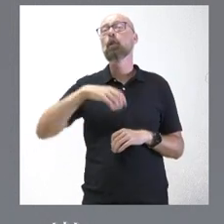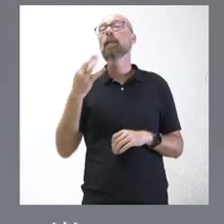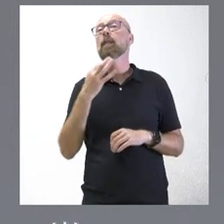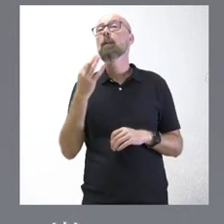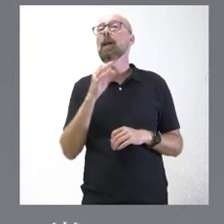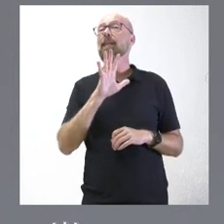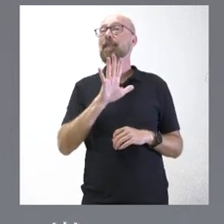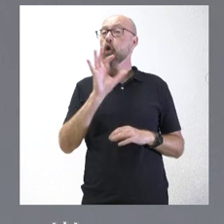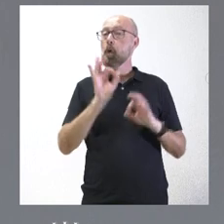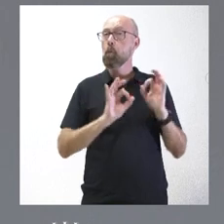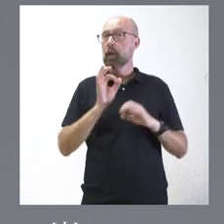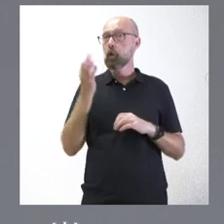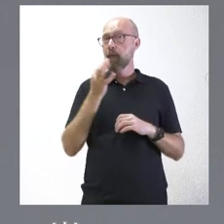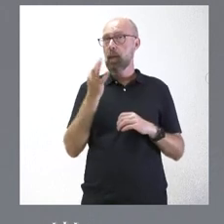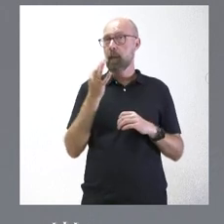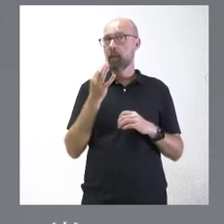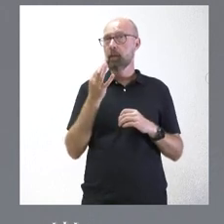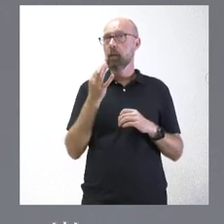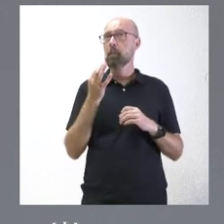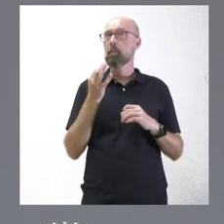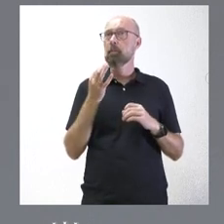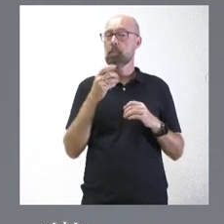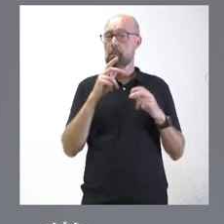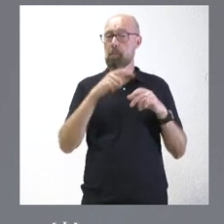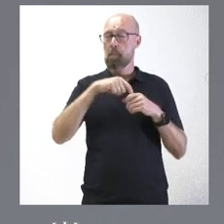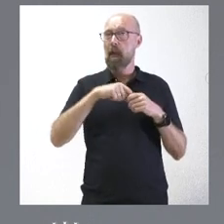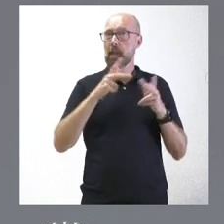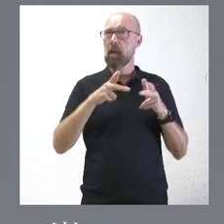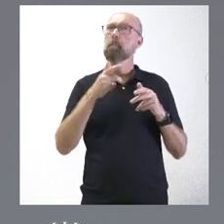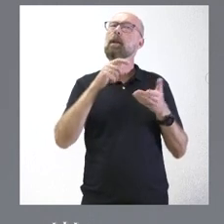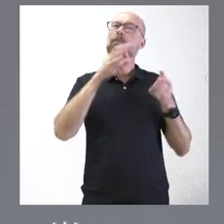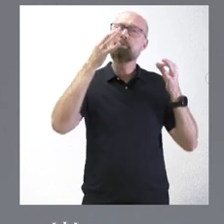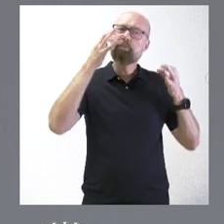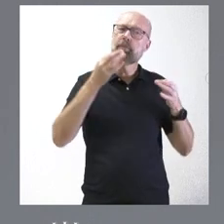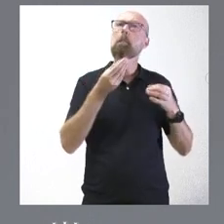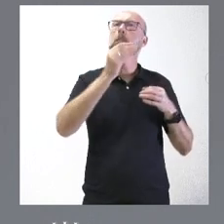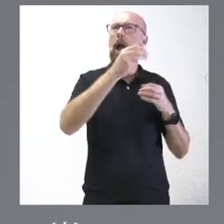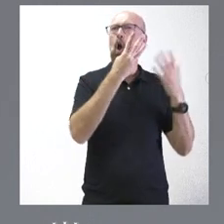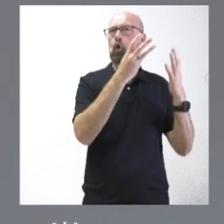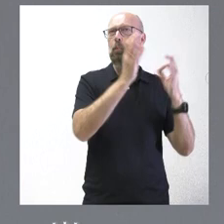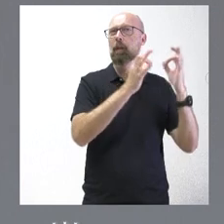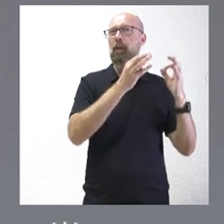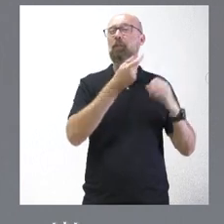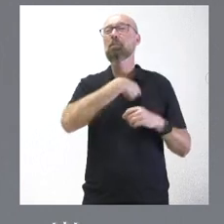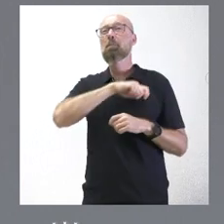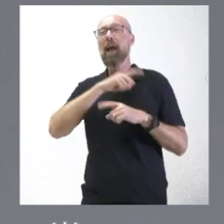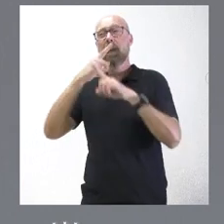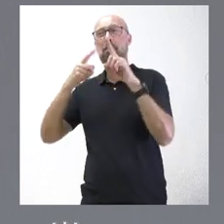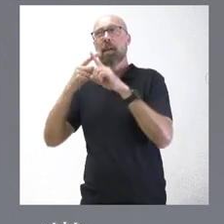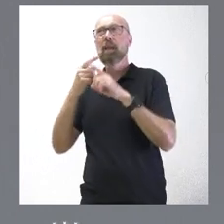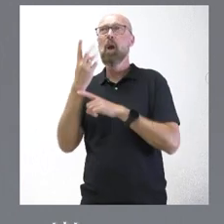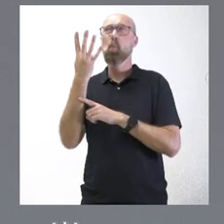5% de Plaza residenciales Castilla y león tiene el 8% y la media nacional anda en torno al